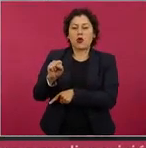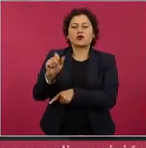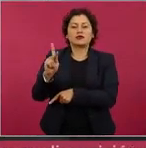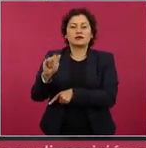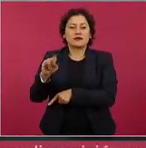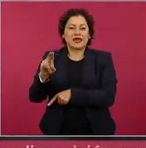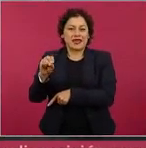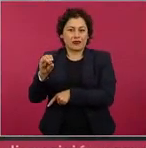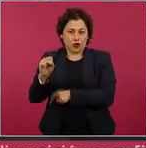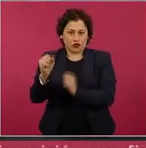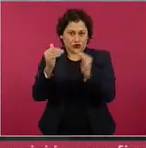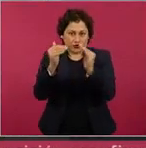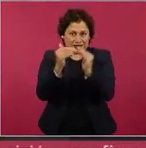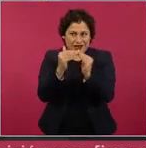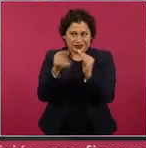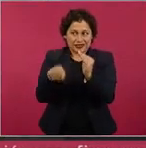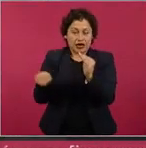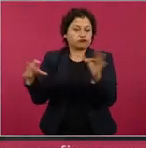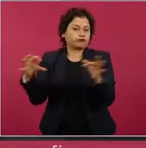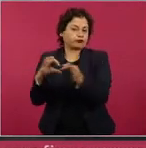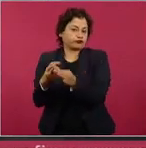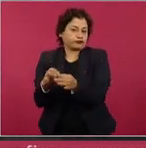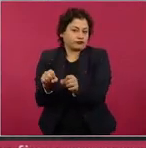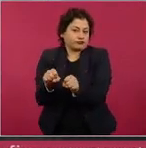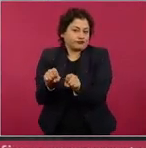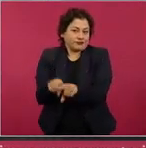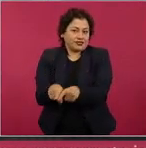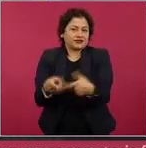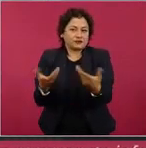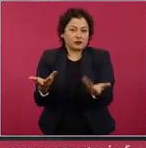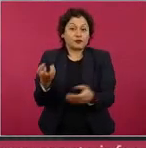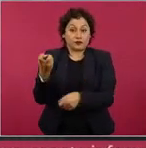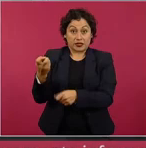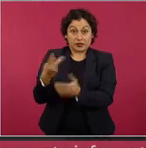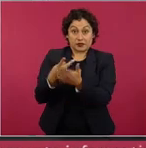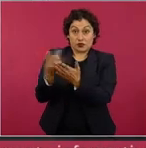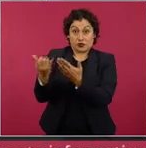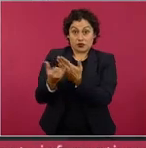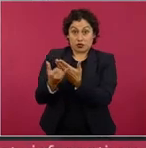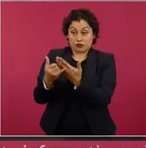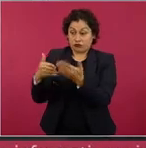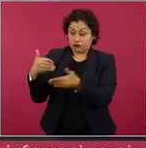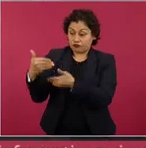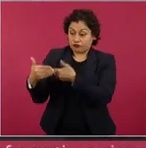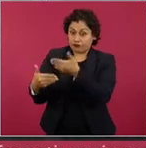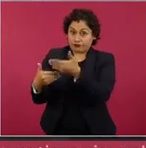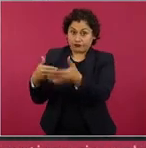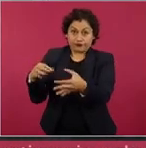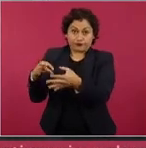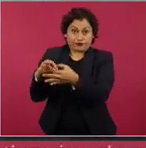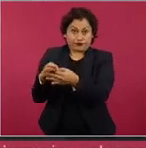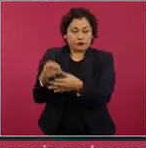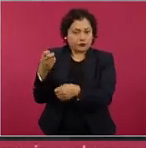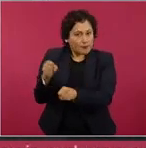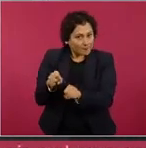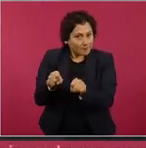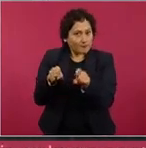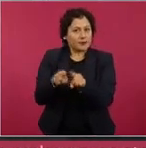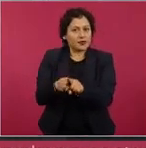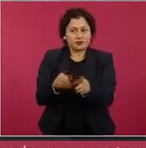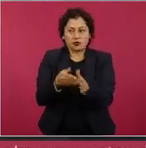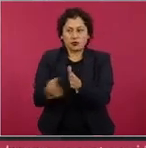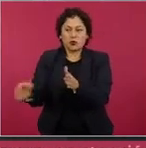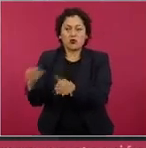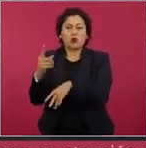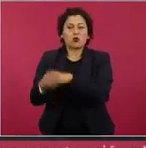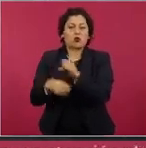Entonces es un proyecto que lo vamos a concluir también hasta finales del año próximo, pero ya